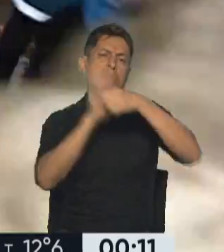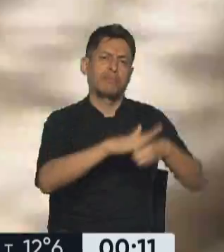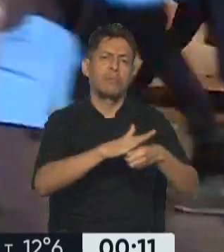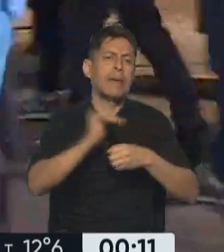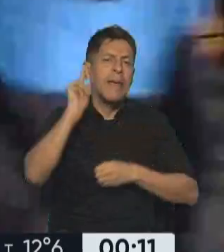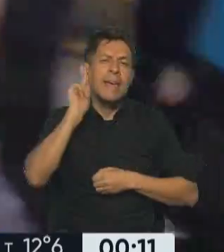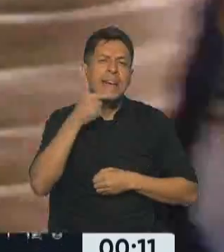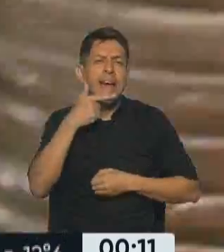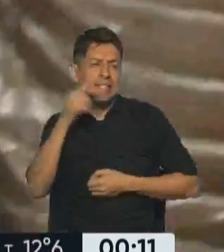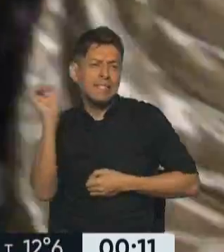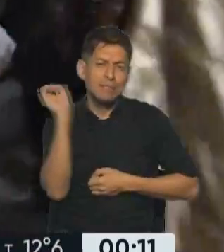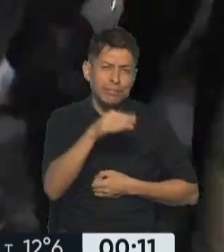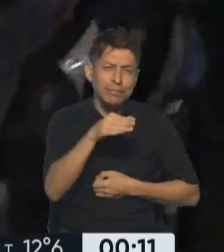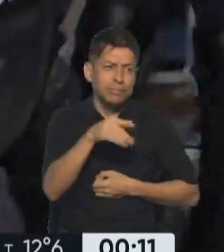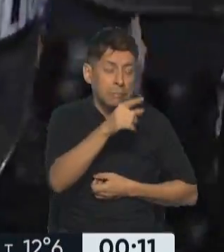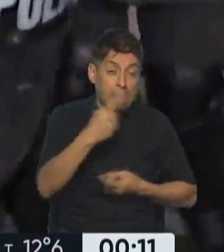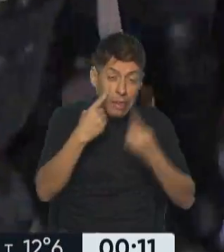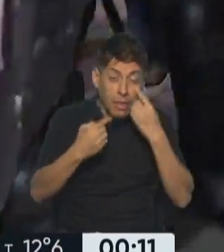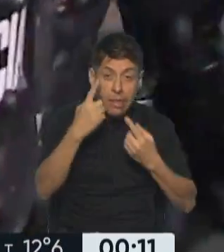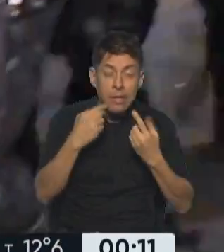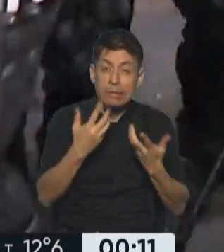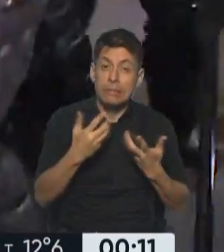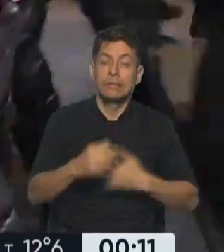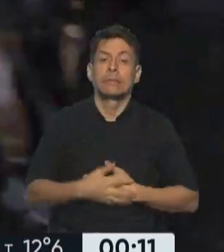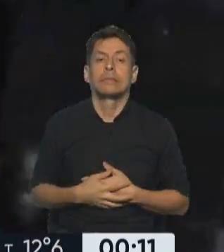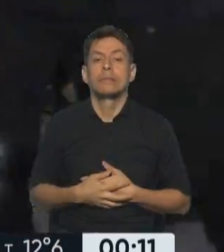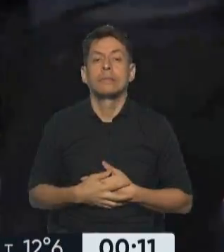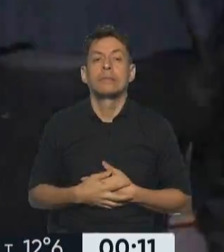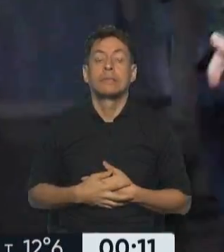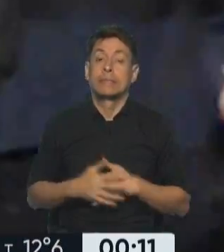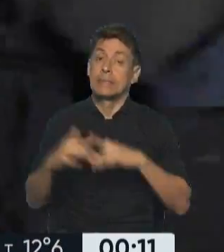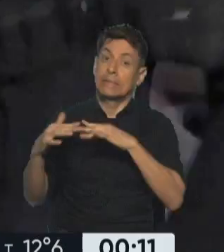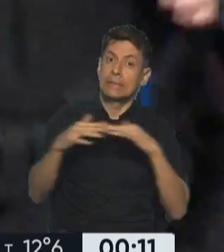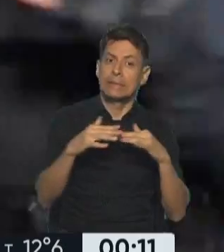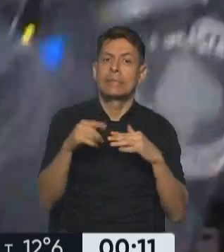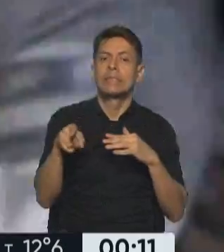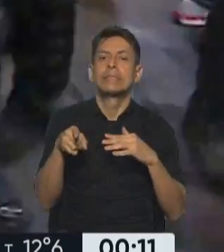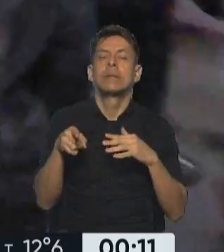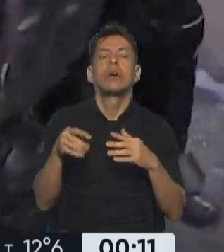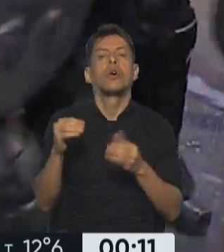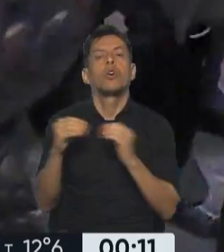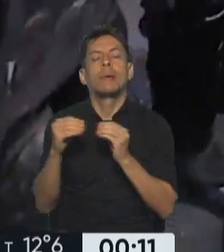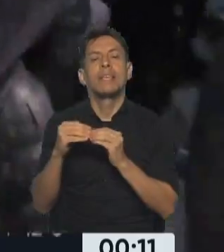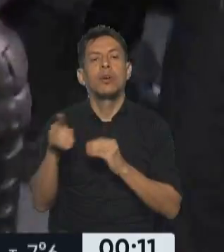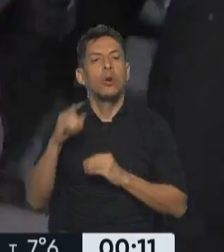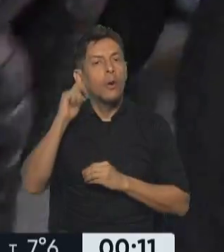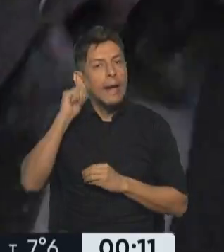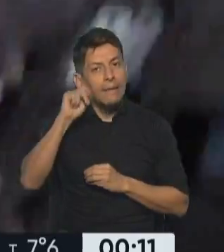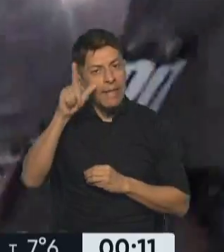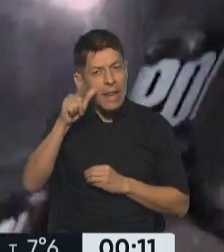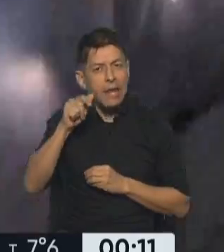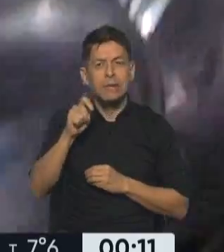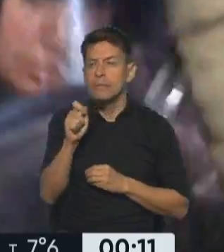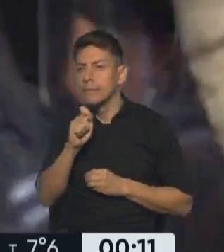gases lacrimógenos. Ahí vemos los momentos de tensión. Estaba nuestro compañero Gabriel Gamarra en el lugar de los hechos preparando